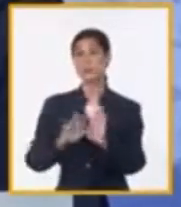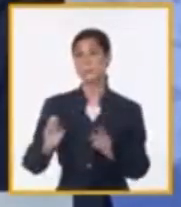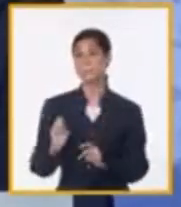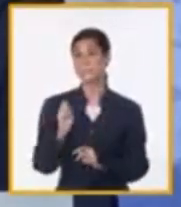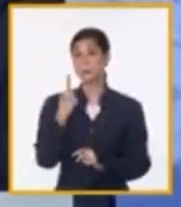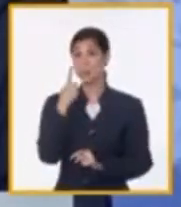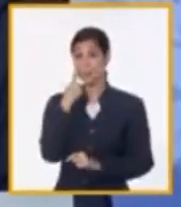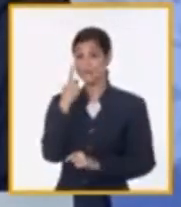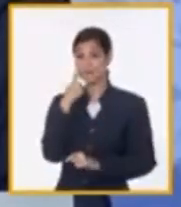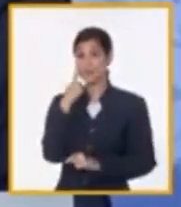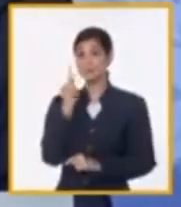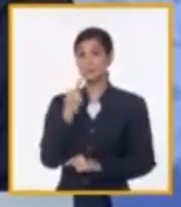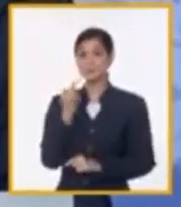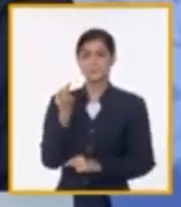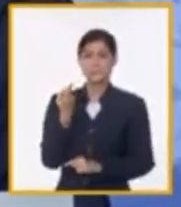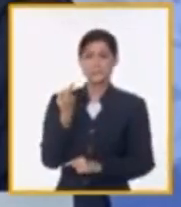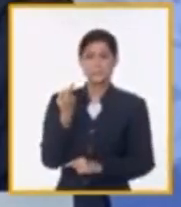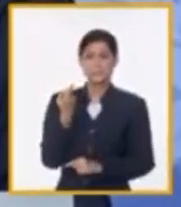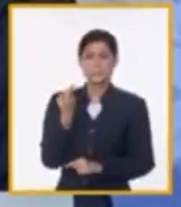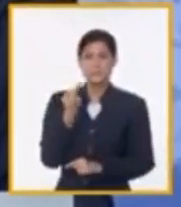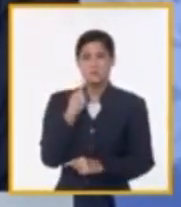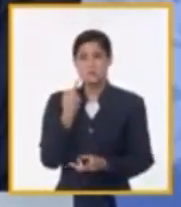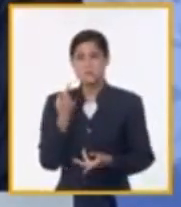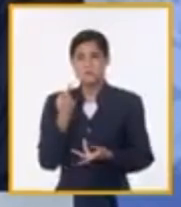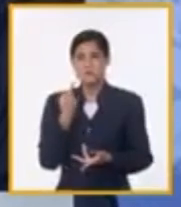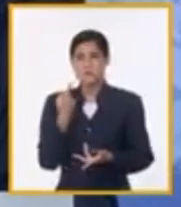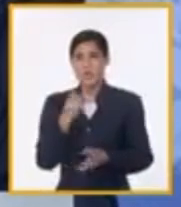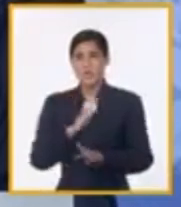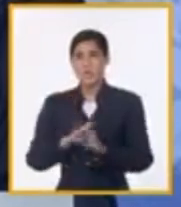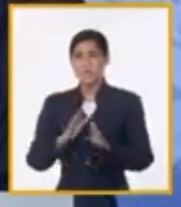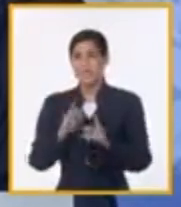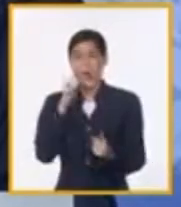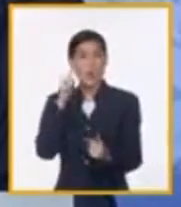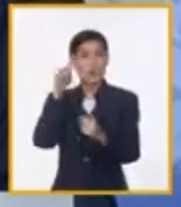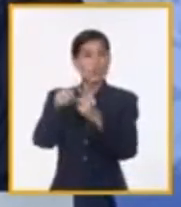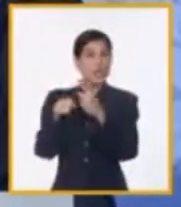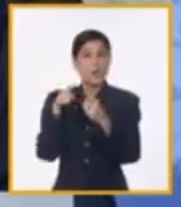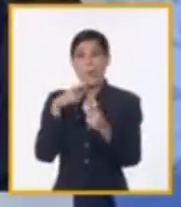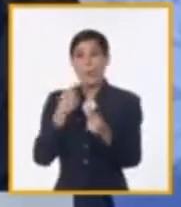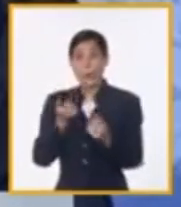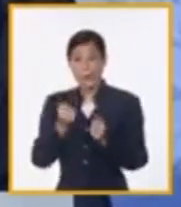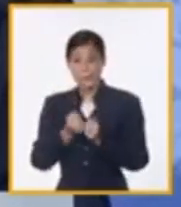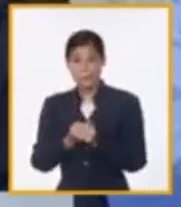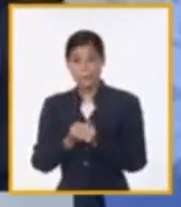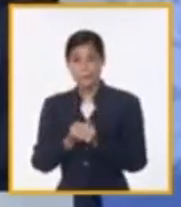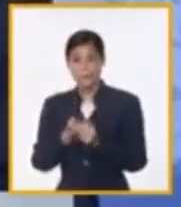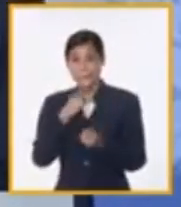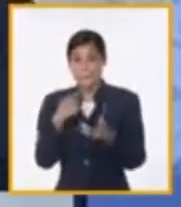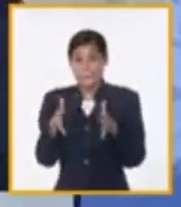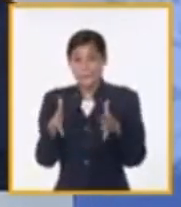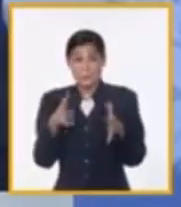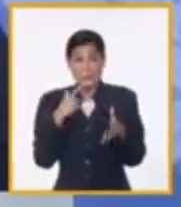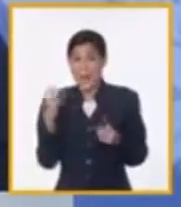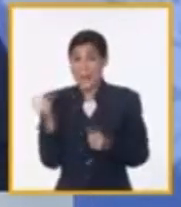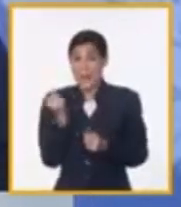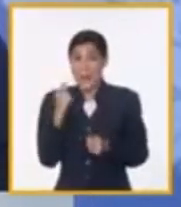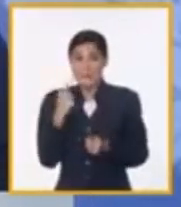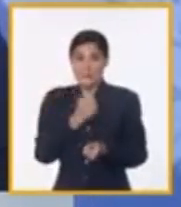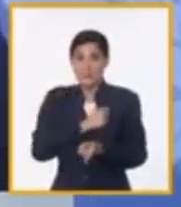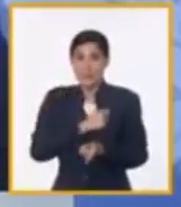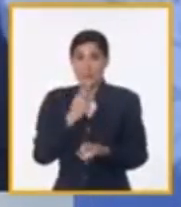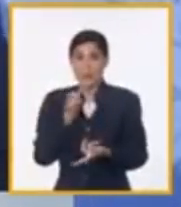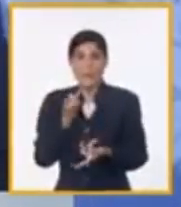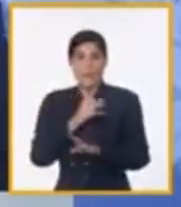González Urrutia fue una intención firme por no decir desesperación de irse